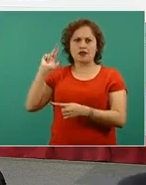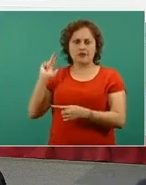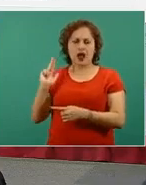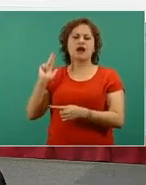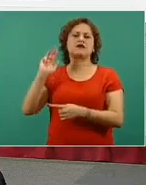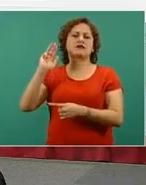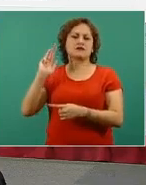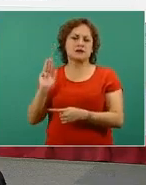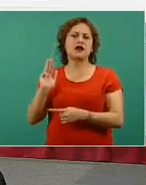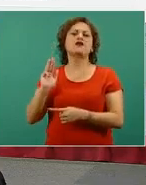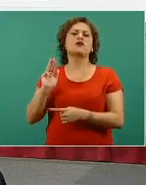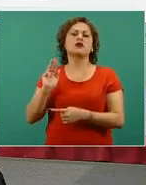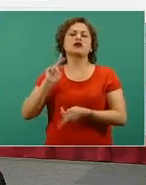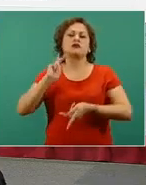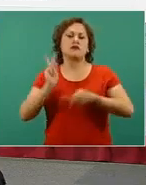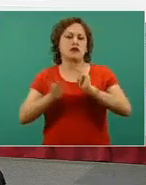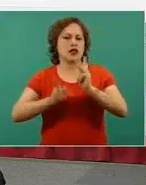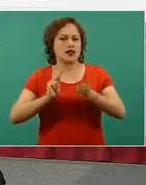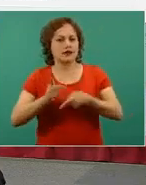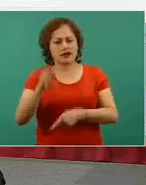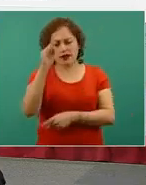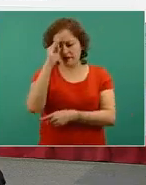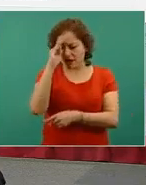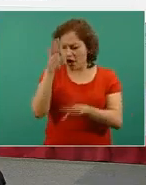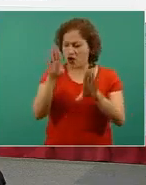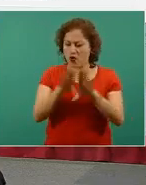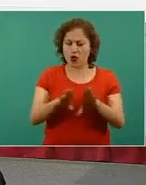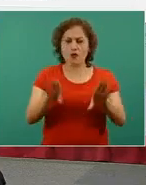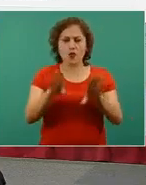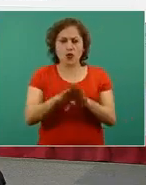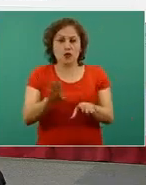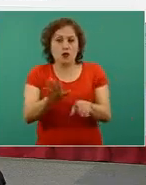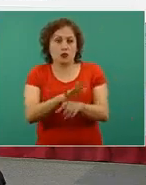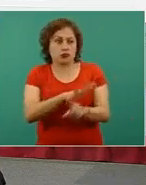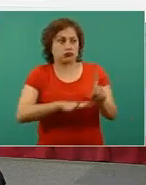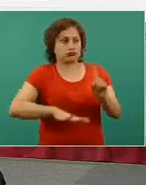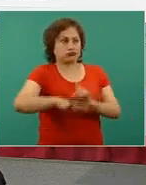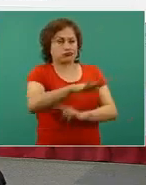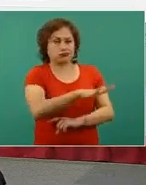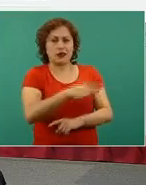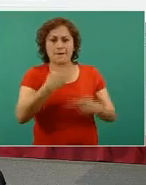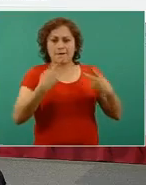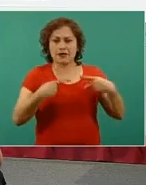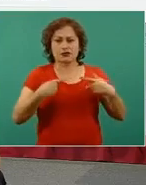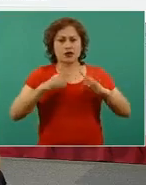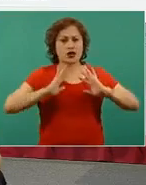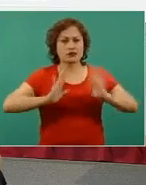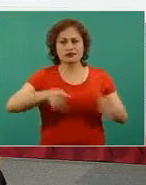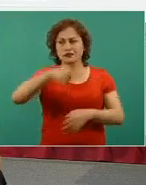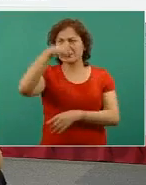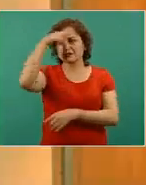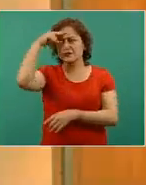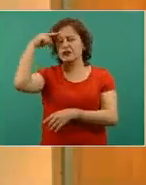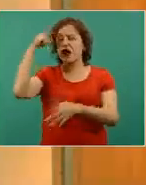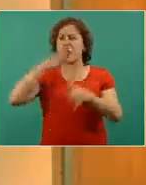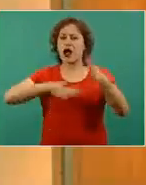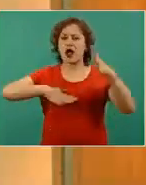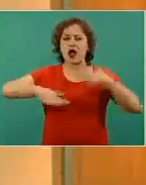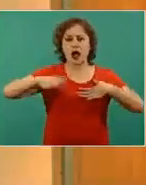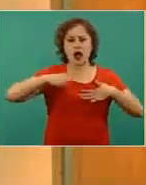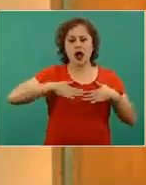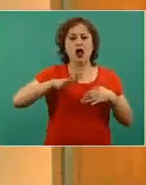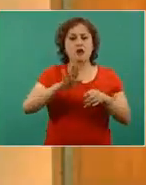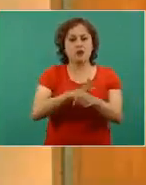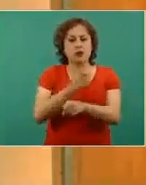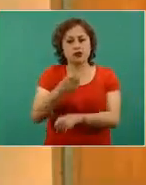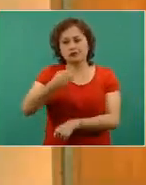esto, las razones, las oportunidades, la fatiga social también que ayer comentábamos, la importancia de abrir el sistema